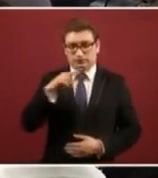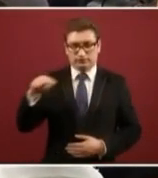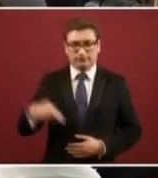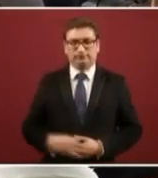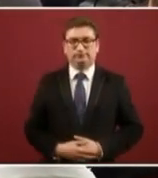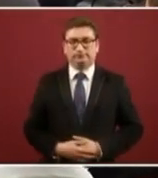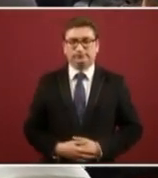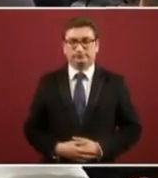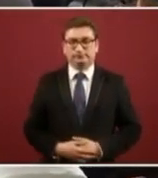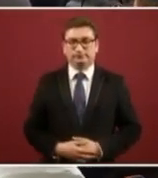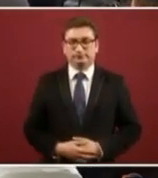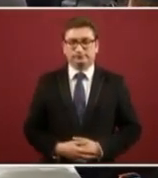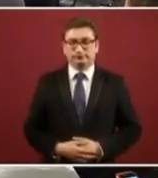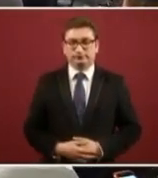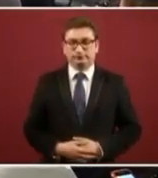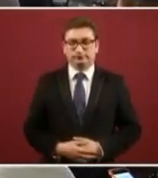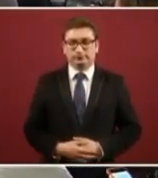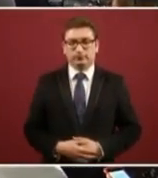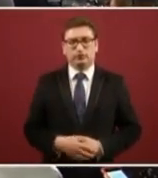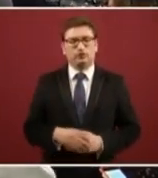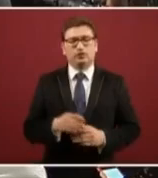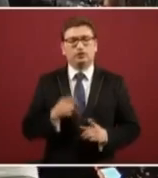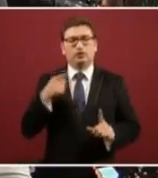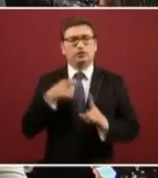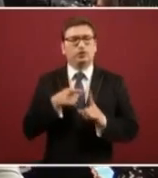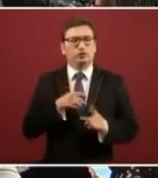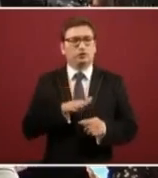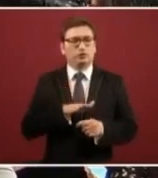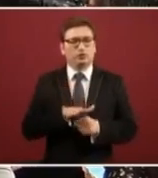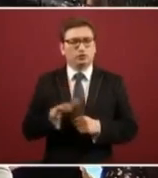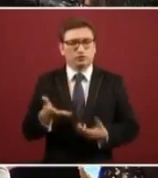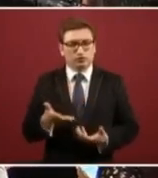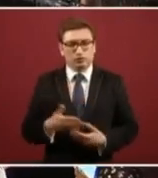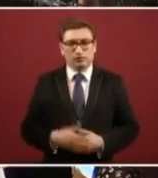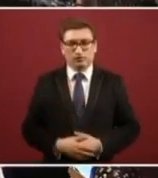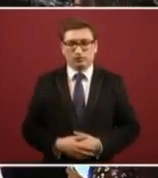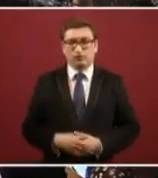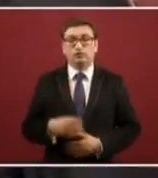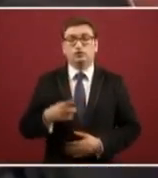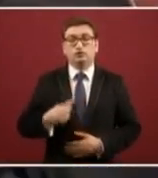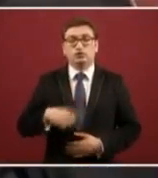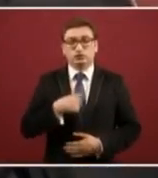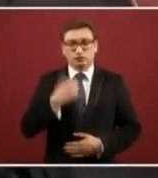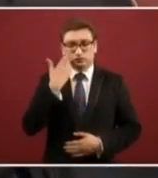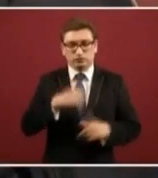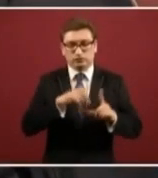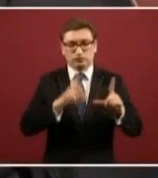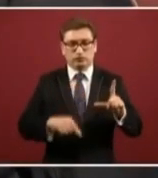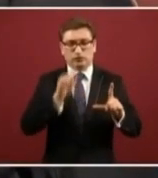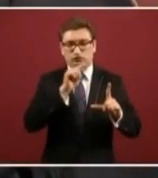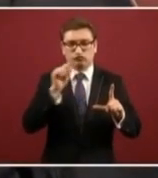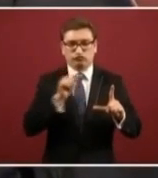Nayarit, con el propósito de que estemos en todo el país.